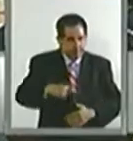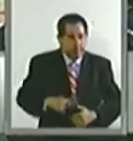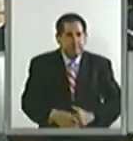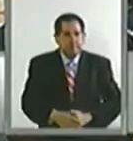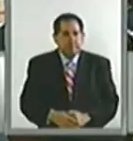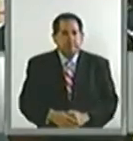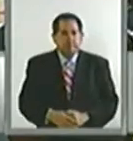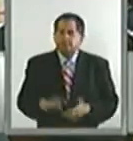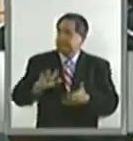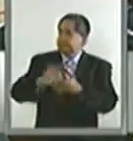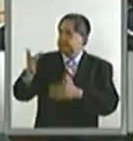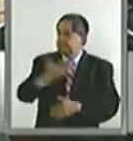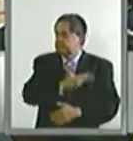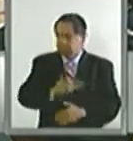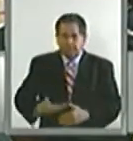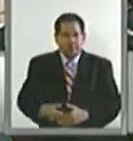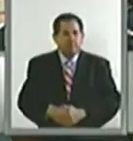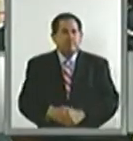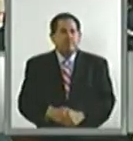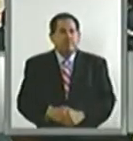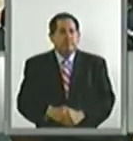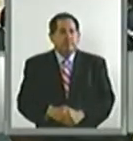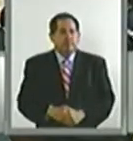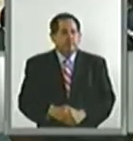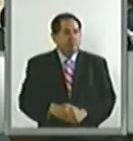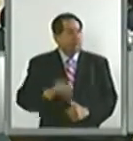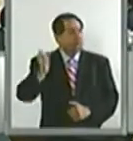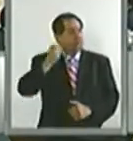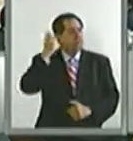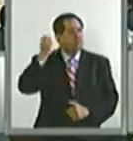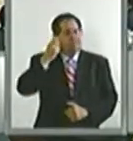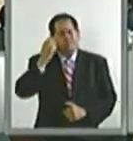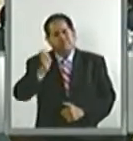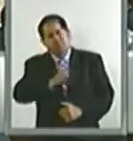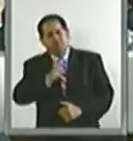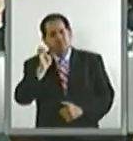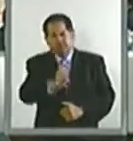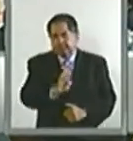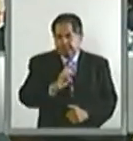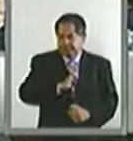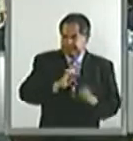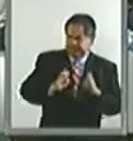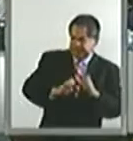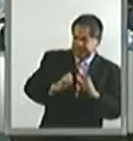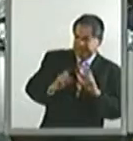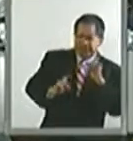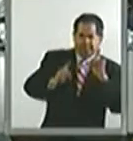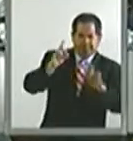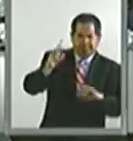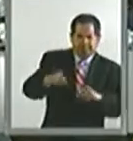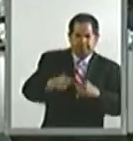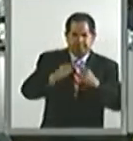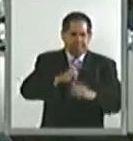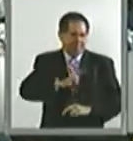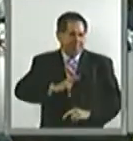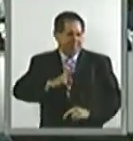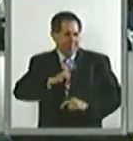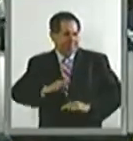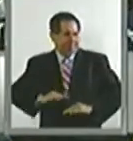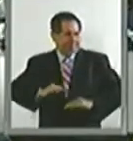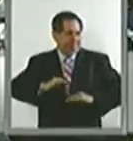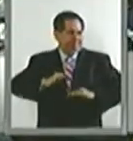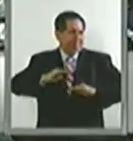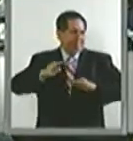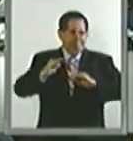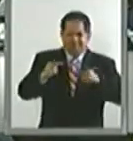Gracias, presidente. Un discurso de odio siembra prejuicios y provoca perjuicios.